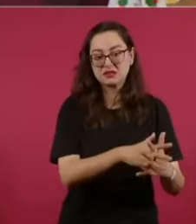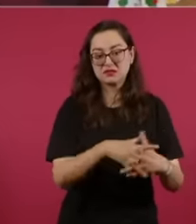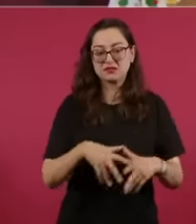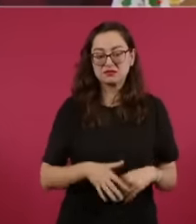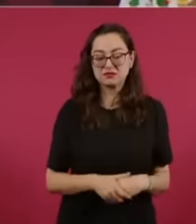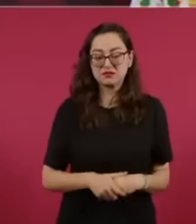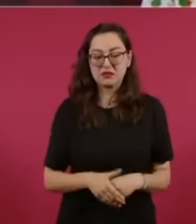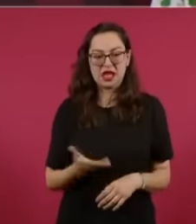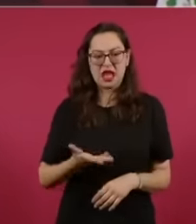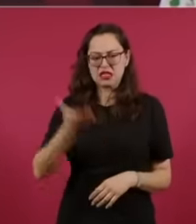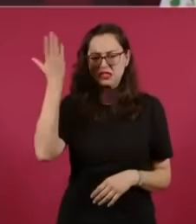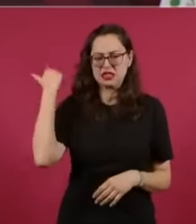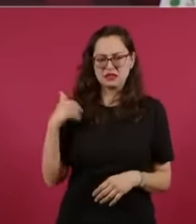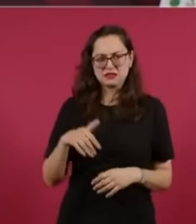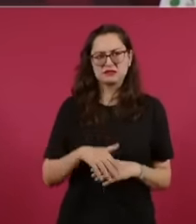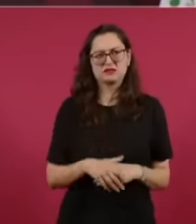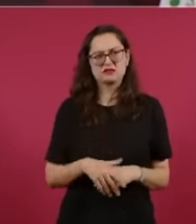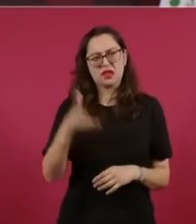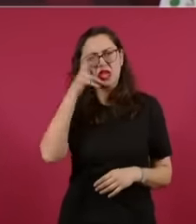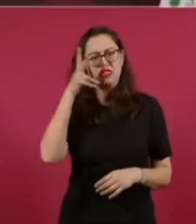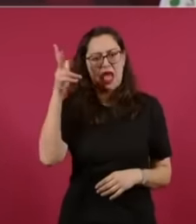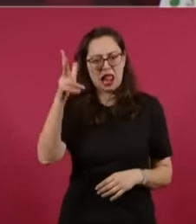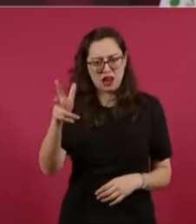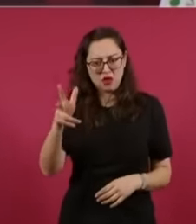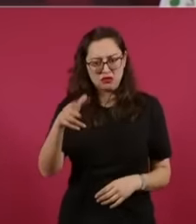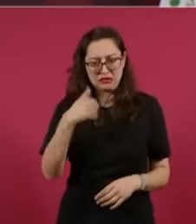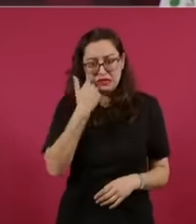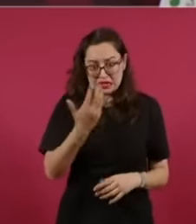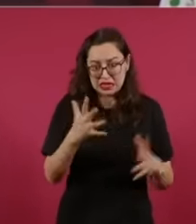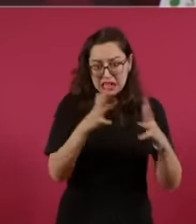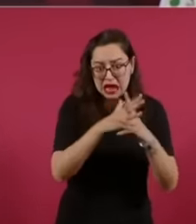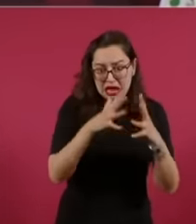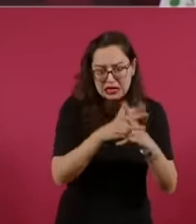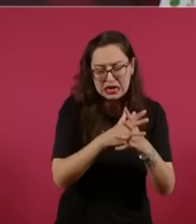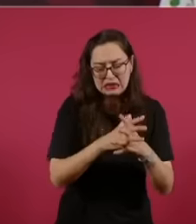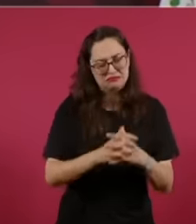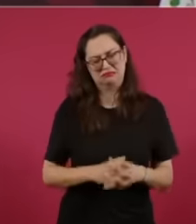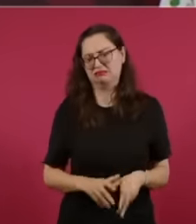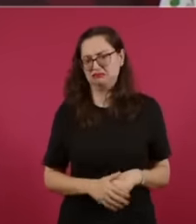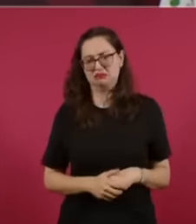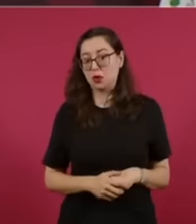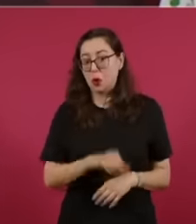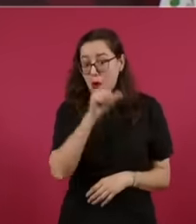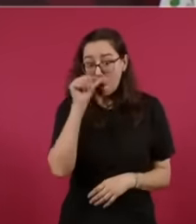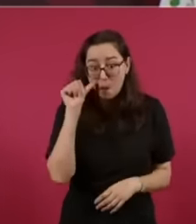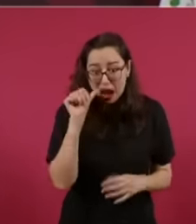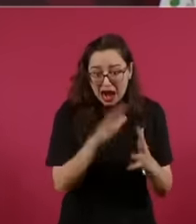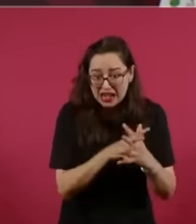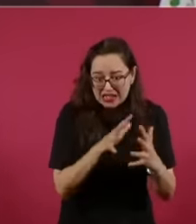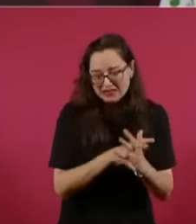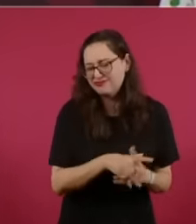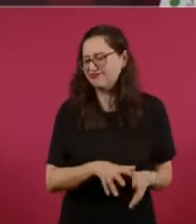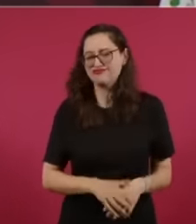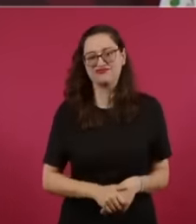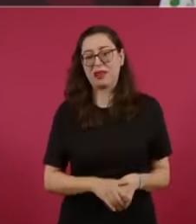el cura Hidalgo, era pacifista. Ni Juárez, ni Madero,